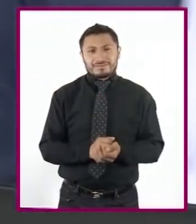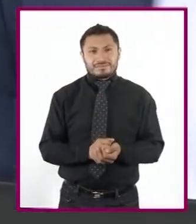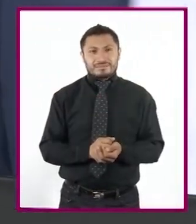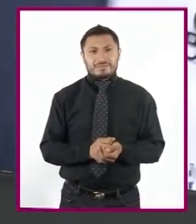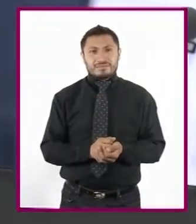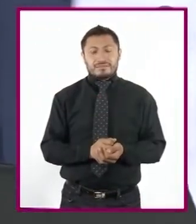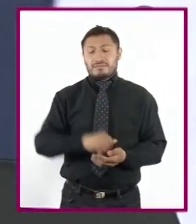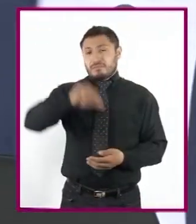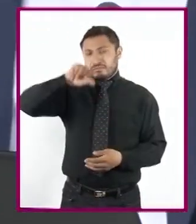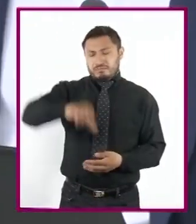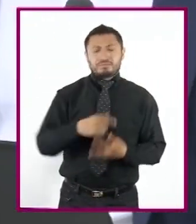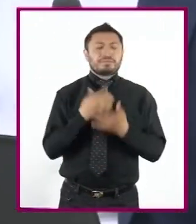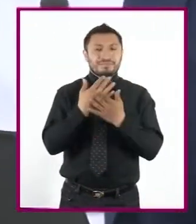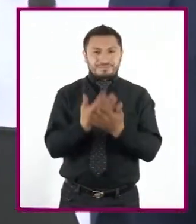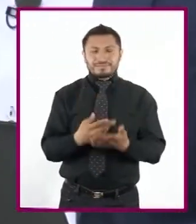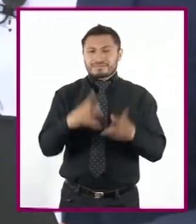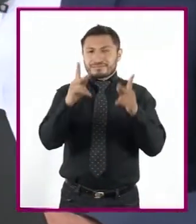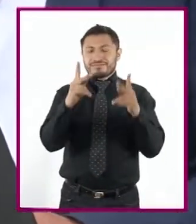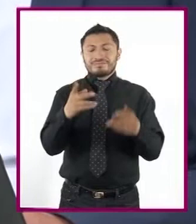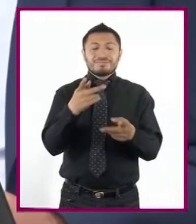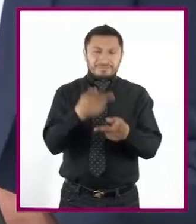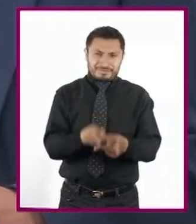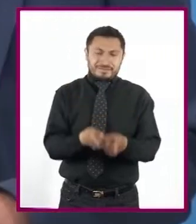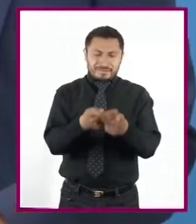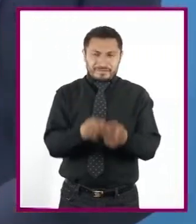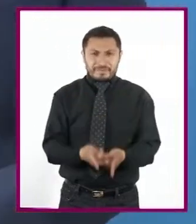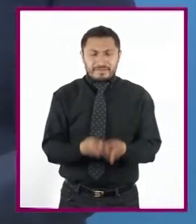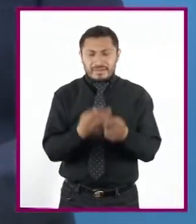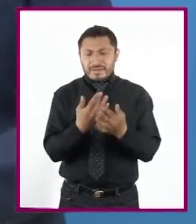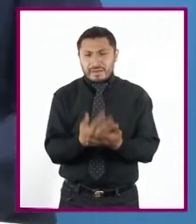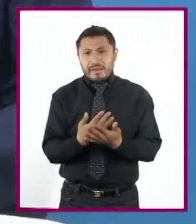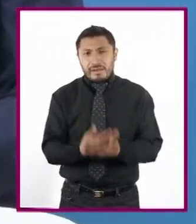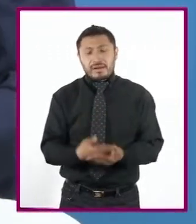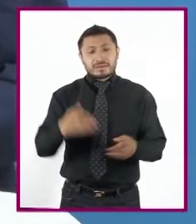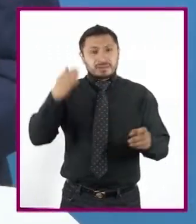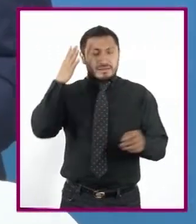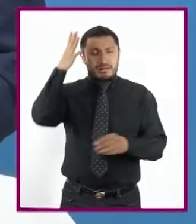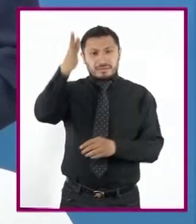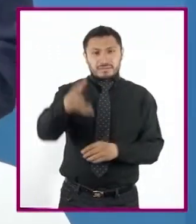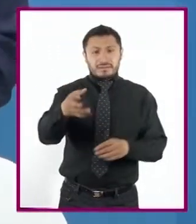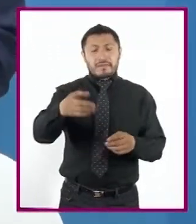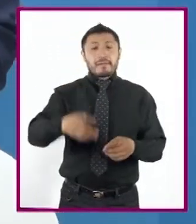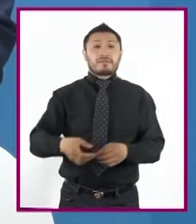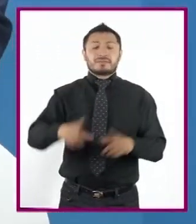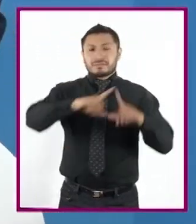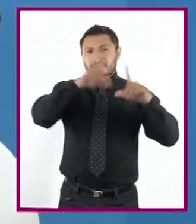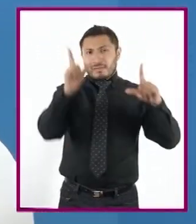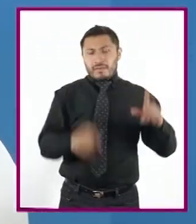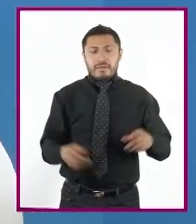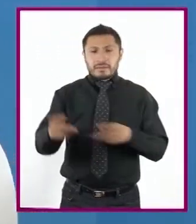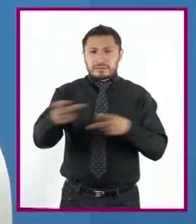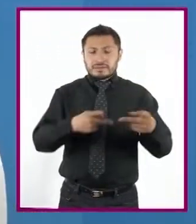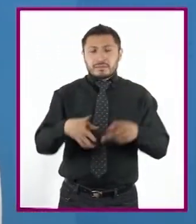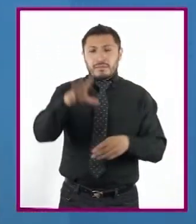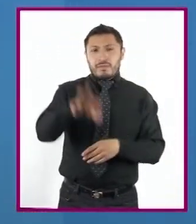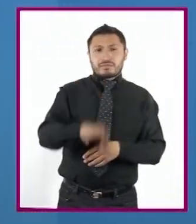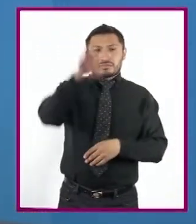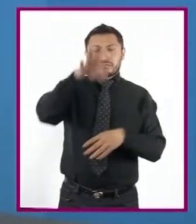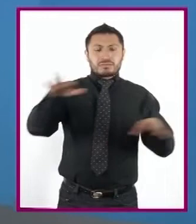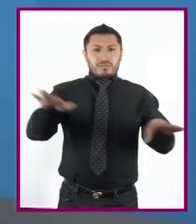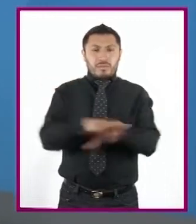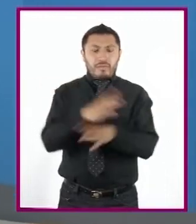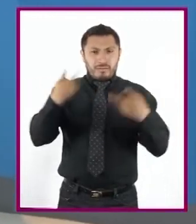He esperado pacientemente porque llegue el día en que el pueblo de la República Mexicana esté preparado para escoger y cambiar sus